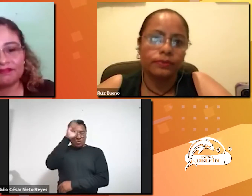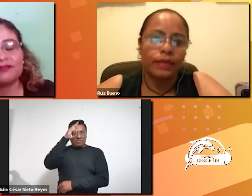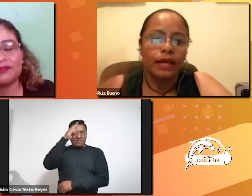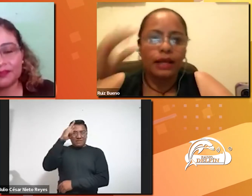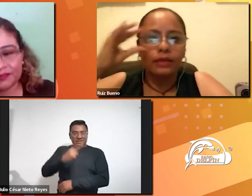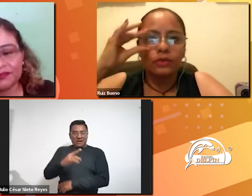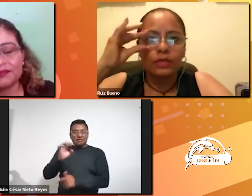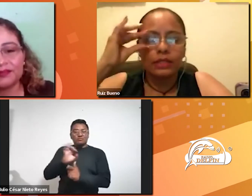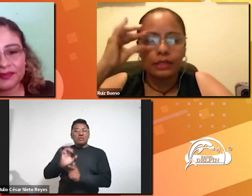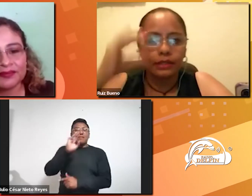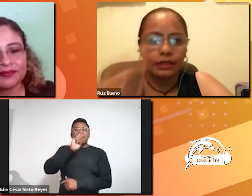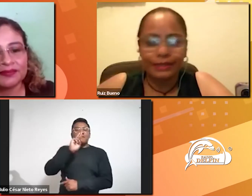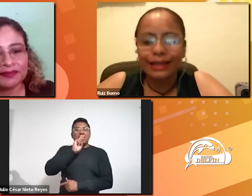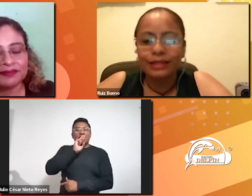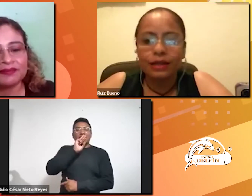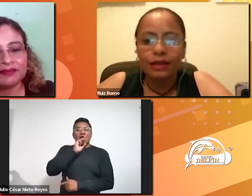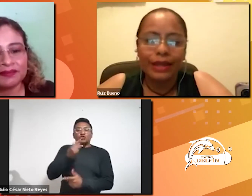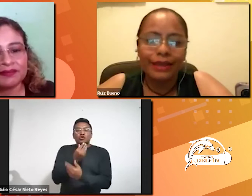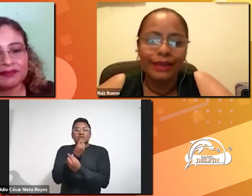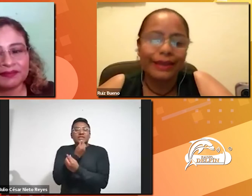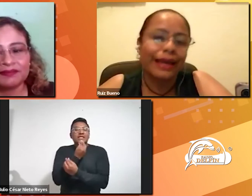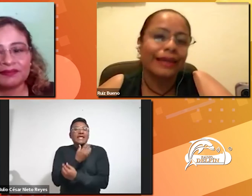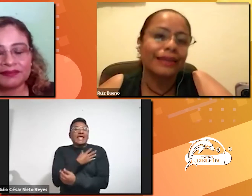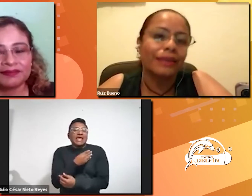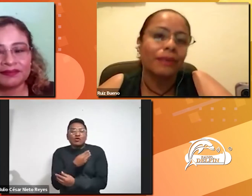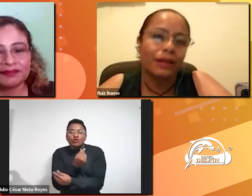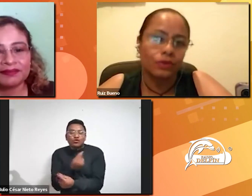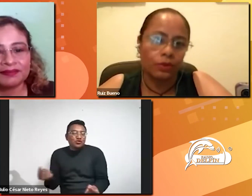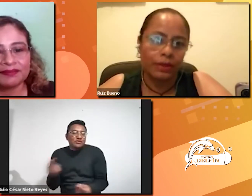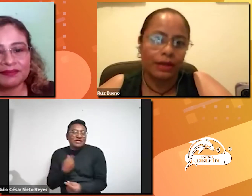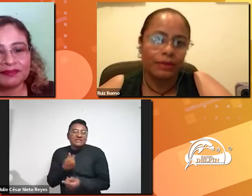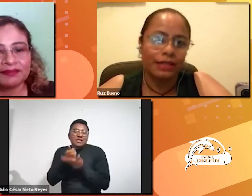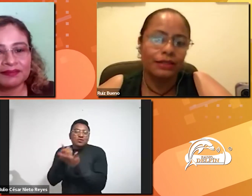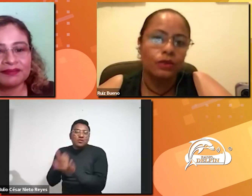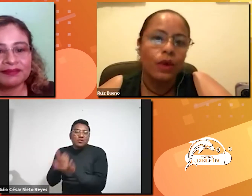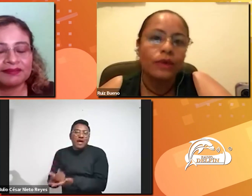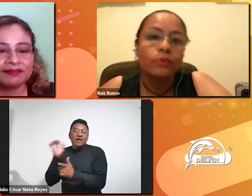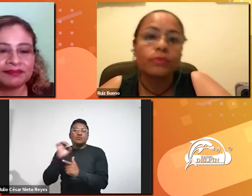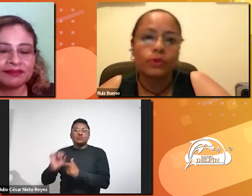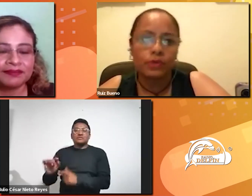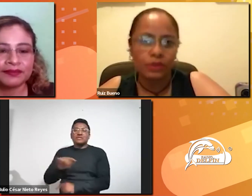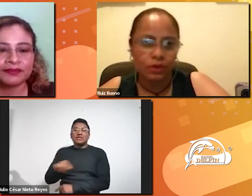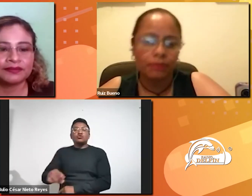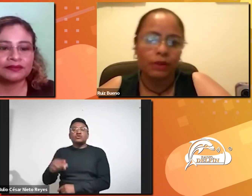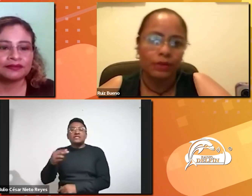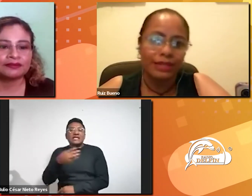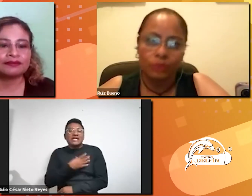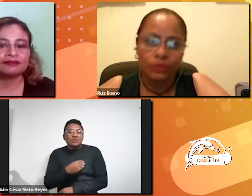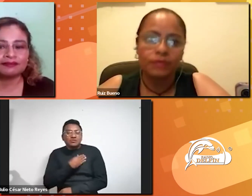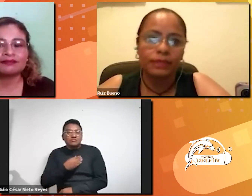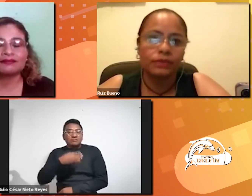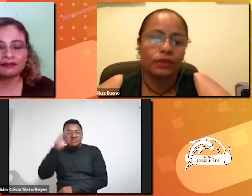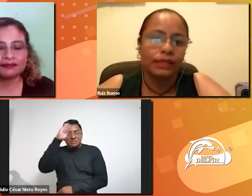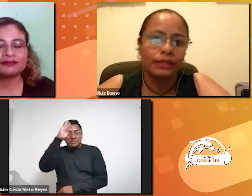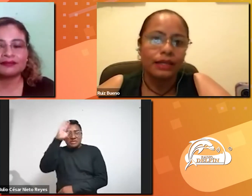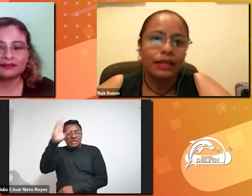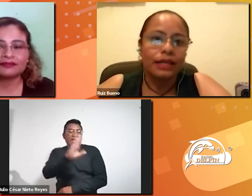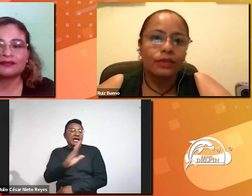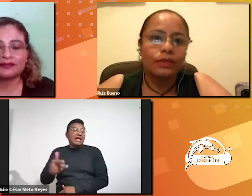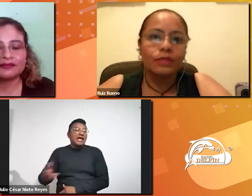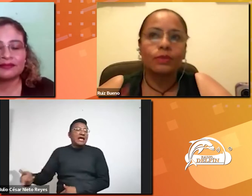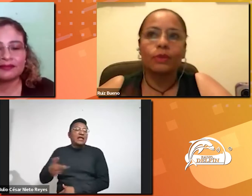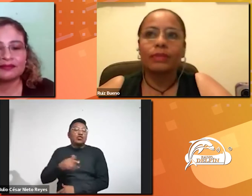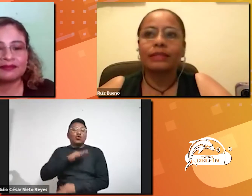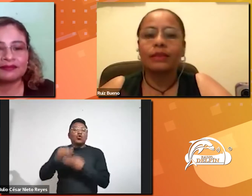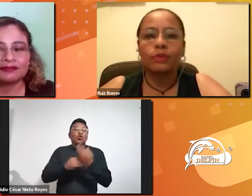¿no? Entonces, se crece con la idea de que alguien te va a resolver la vida, es decir, no hay un proceso de madurez en muchas personas,